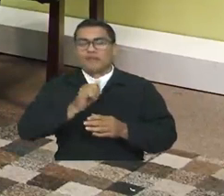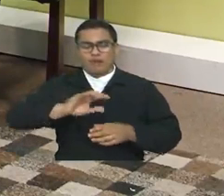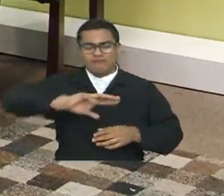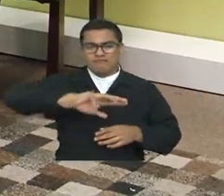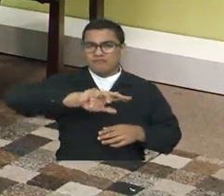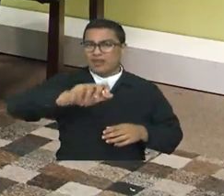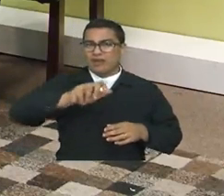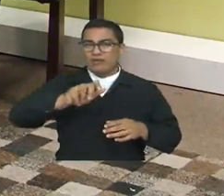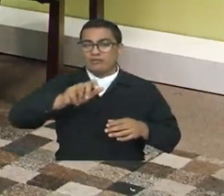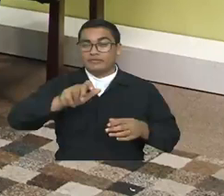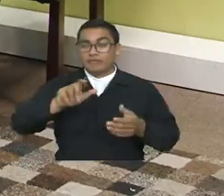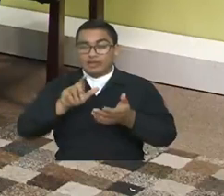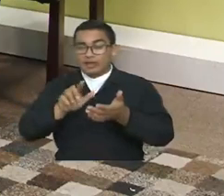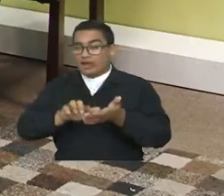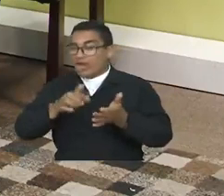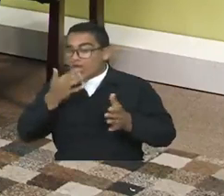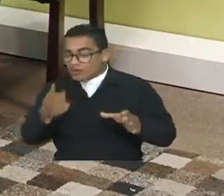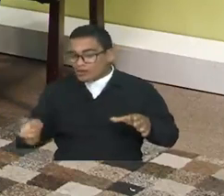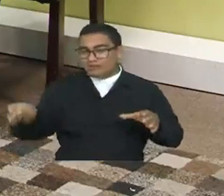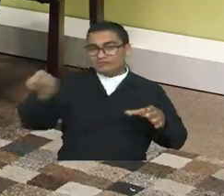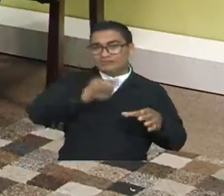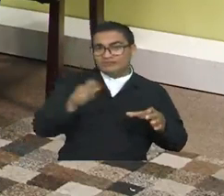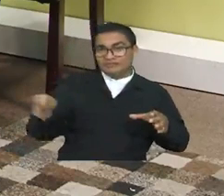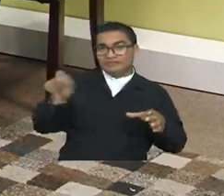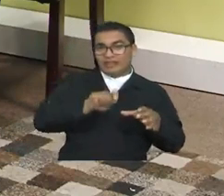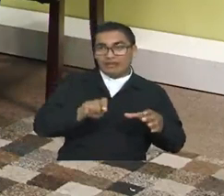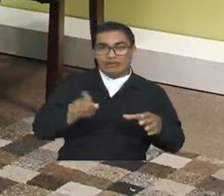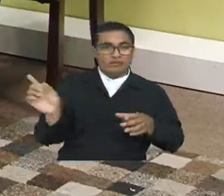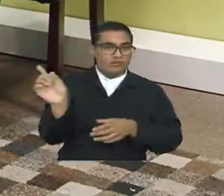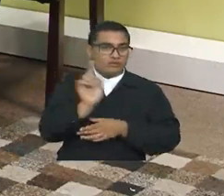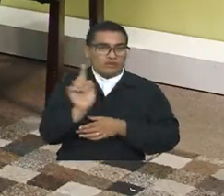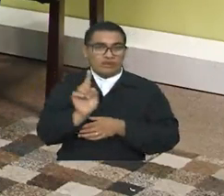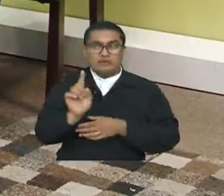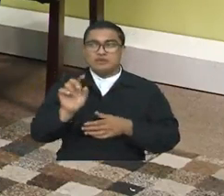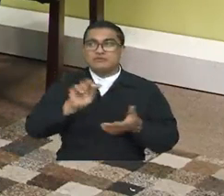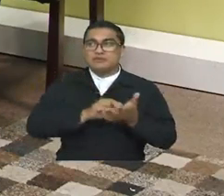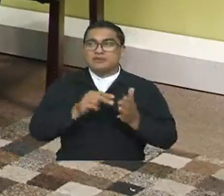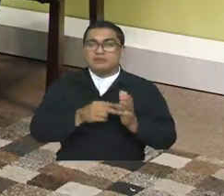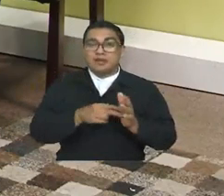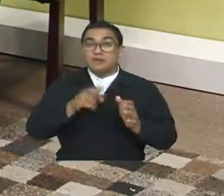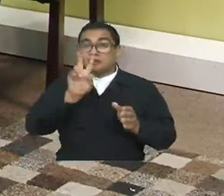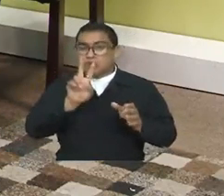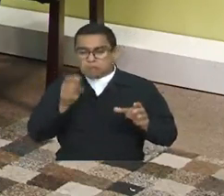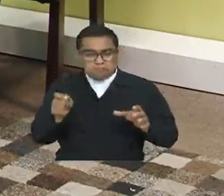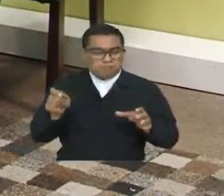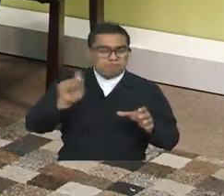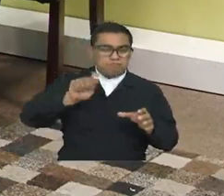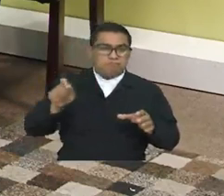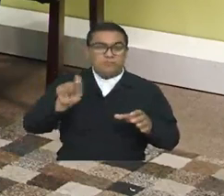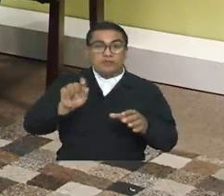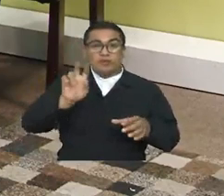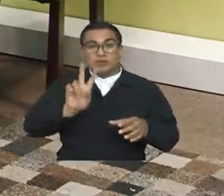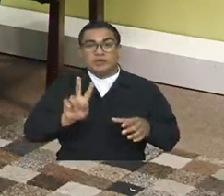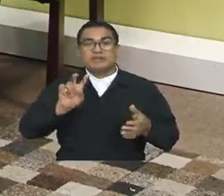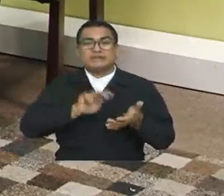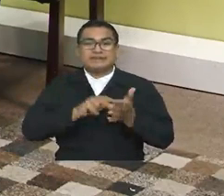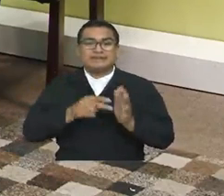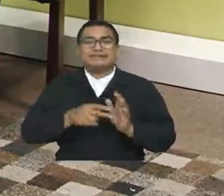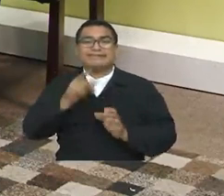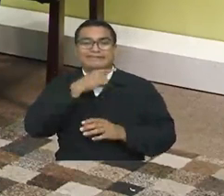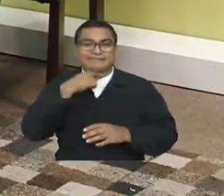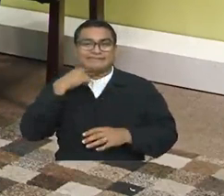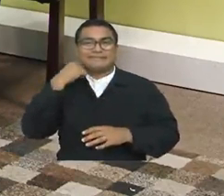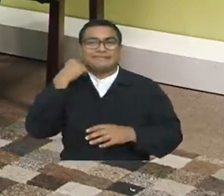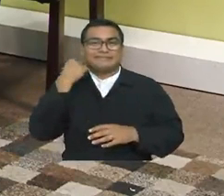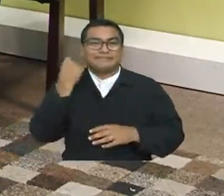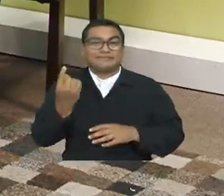vamos a agregar azúcar para sí, empezar. O si le echábamos 3-4 cucharadas, ahora le vamos a echar 2. Vamos a disminuir, vamos a hacernos metas reales, ¿viste?